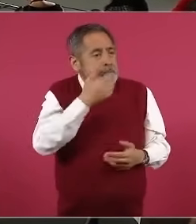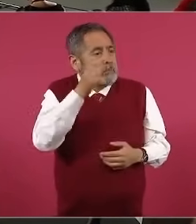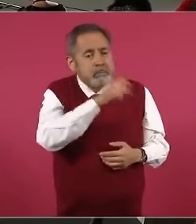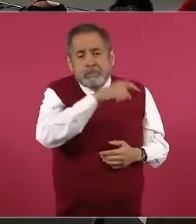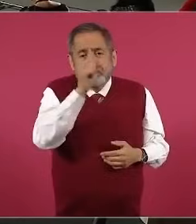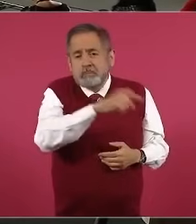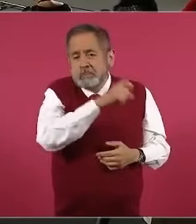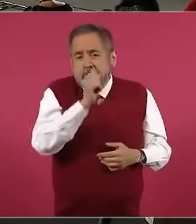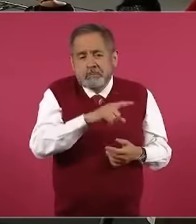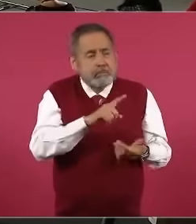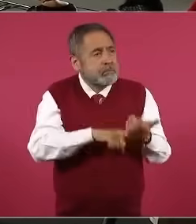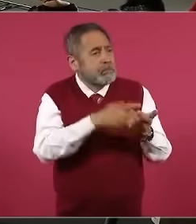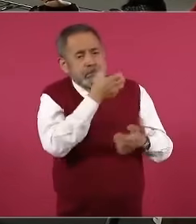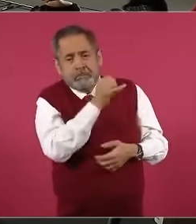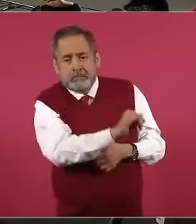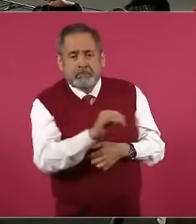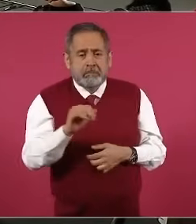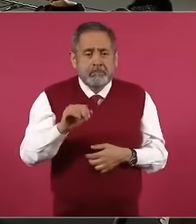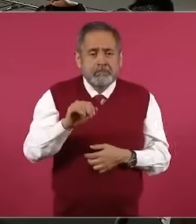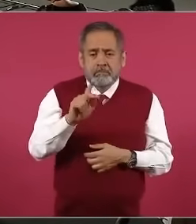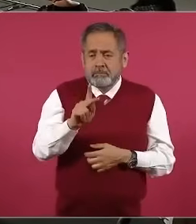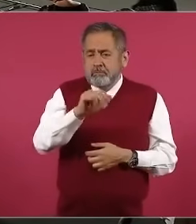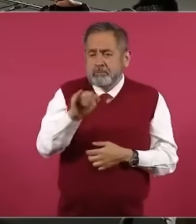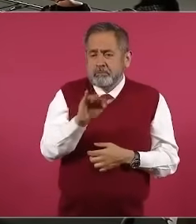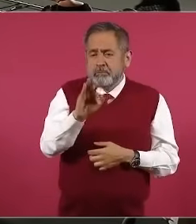Ya hemos aquí demostrado